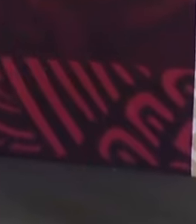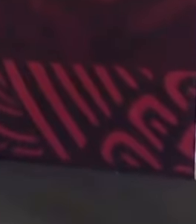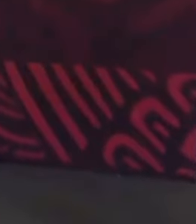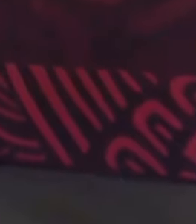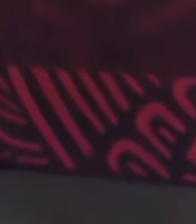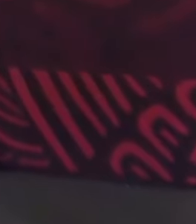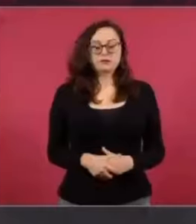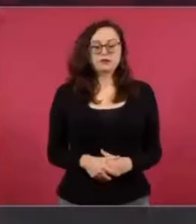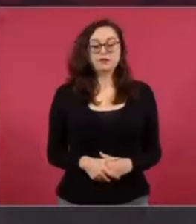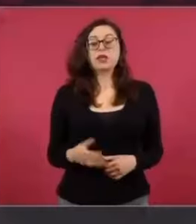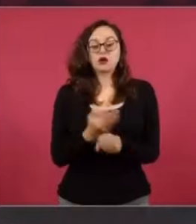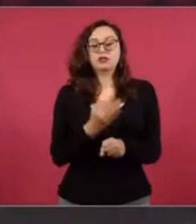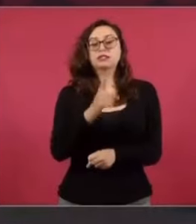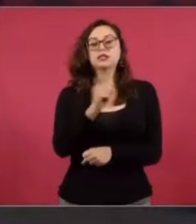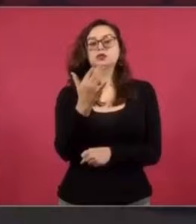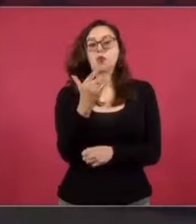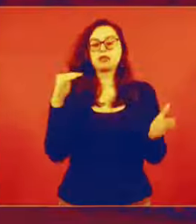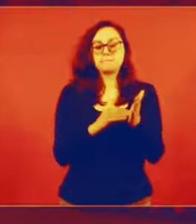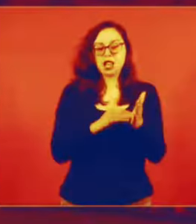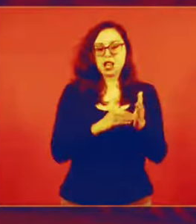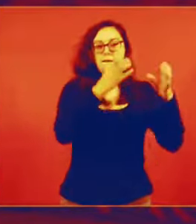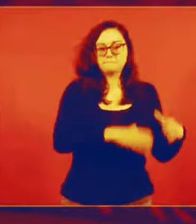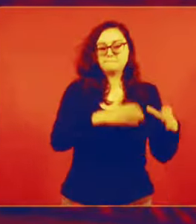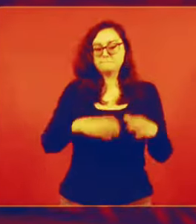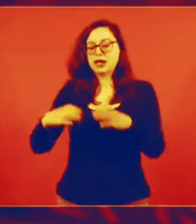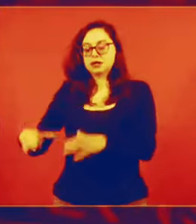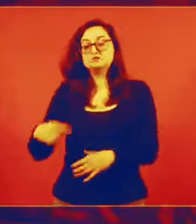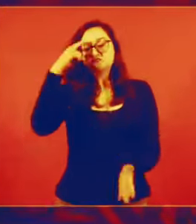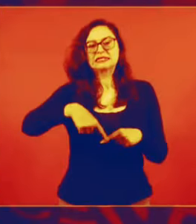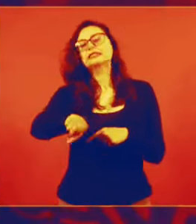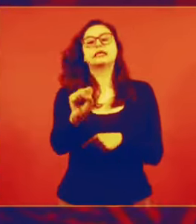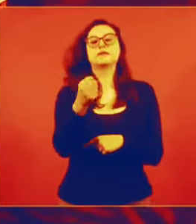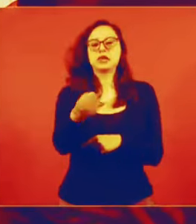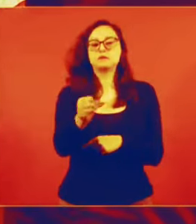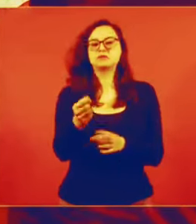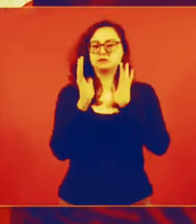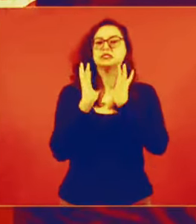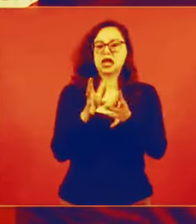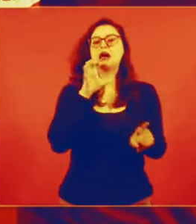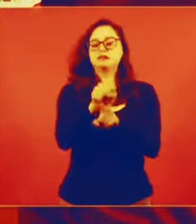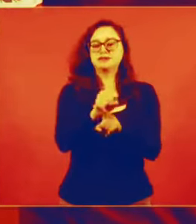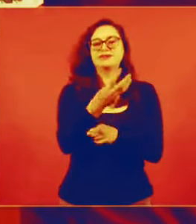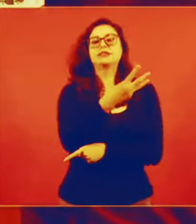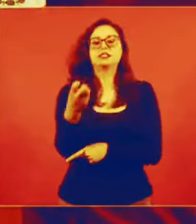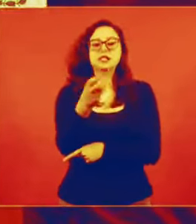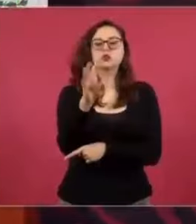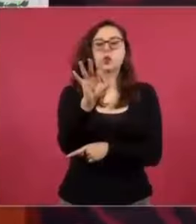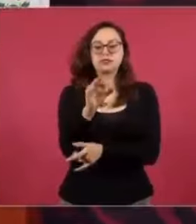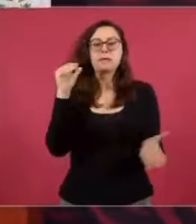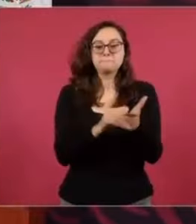finales del mes estar A mediados de septiembre con 340000